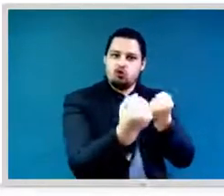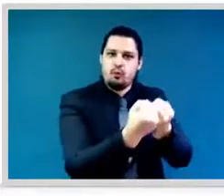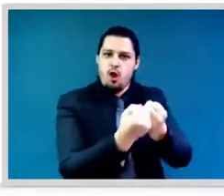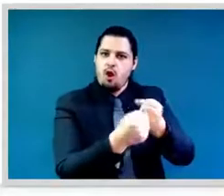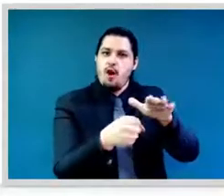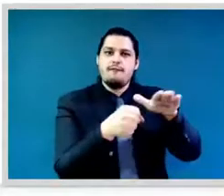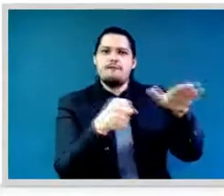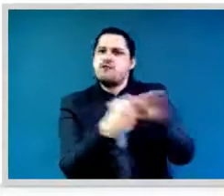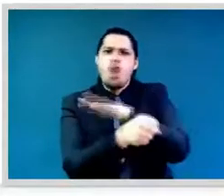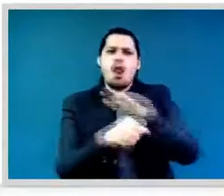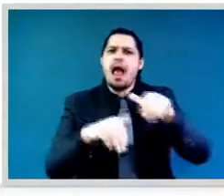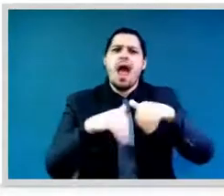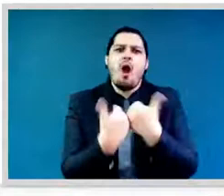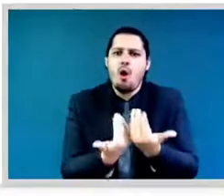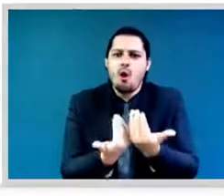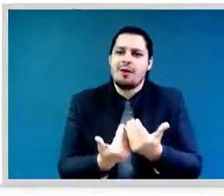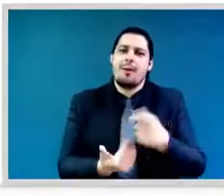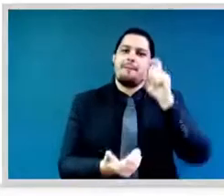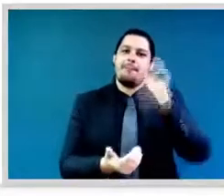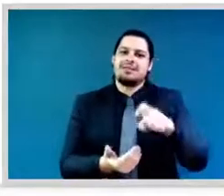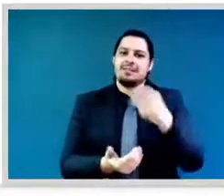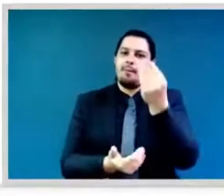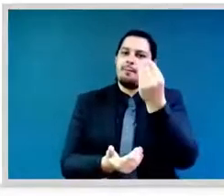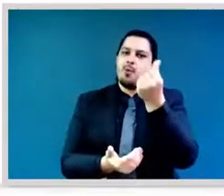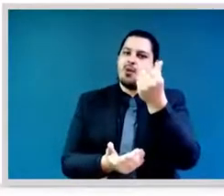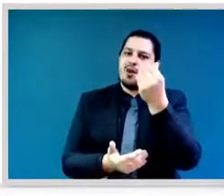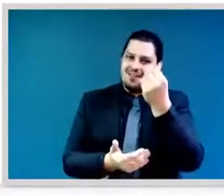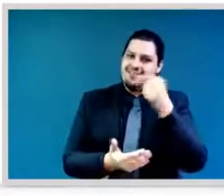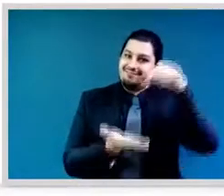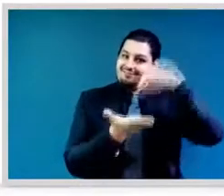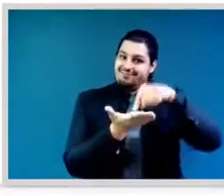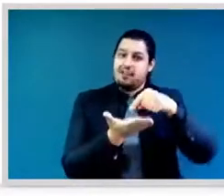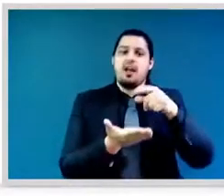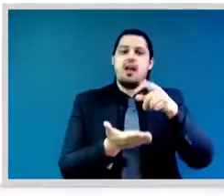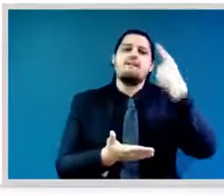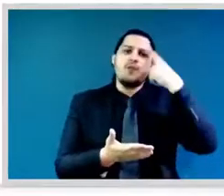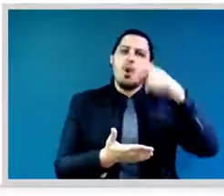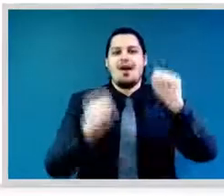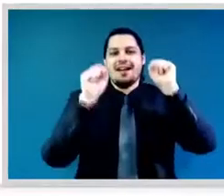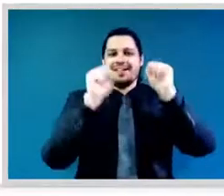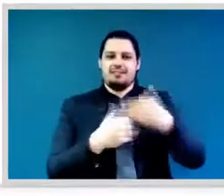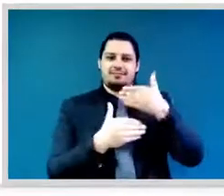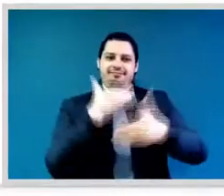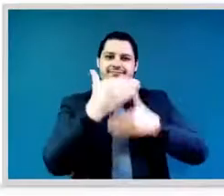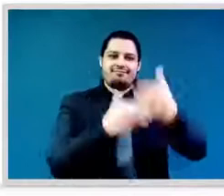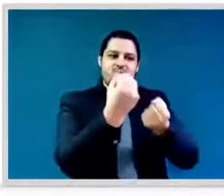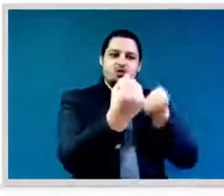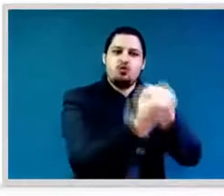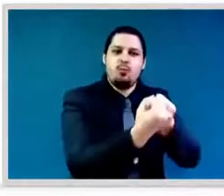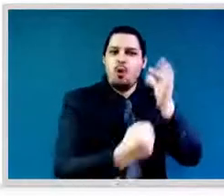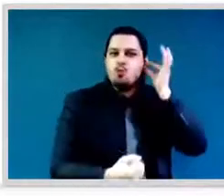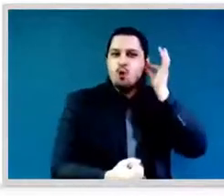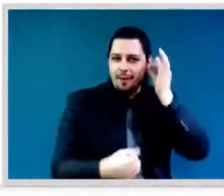económica que focaliza el beneficio a las mujeres. Las